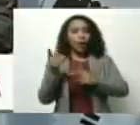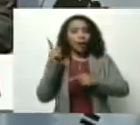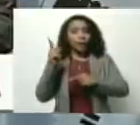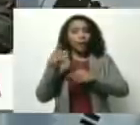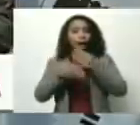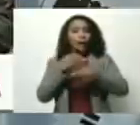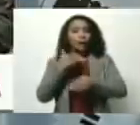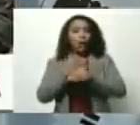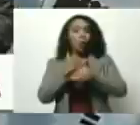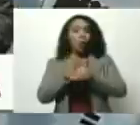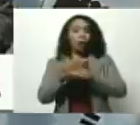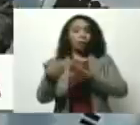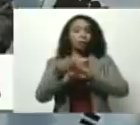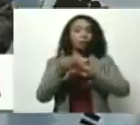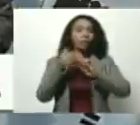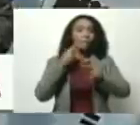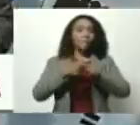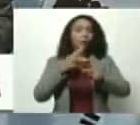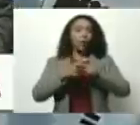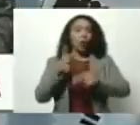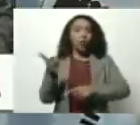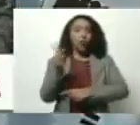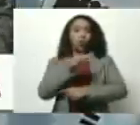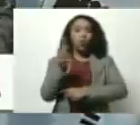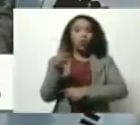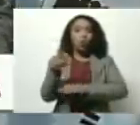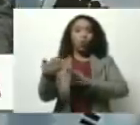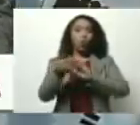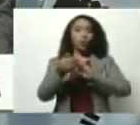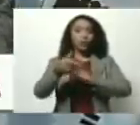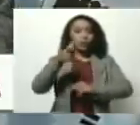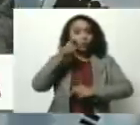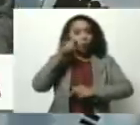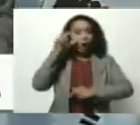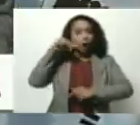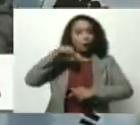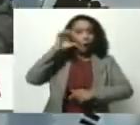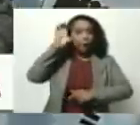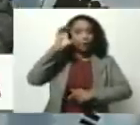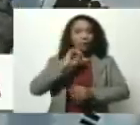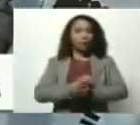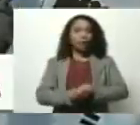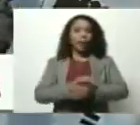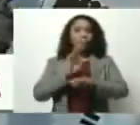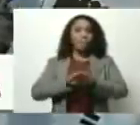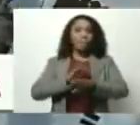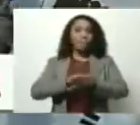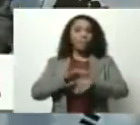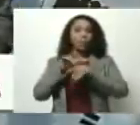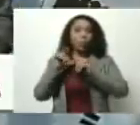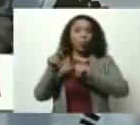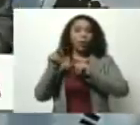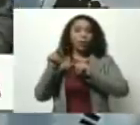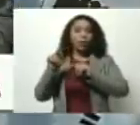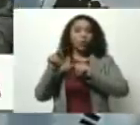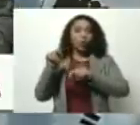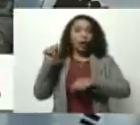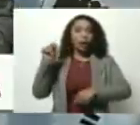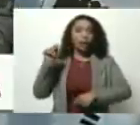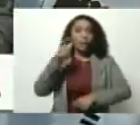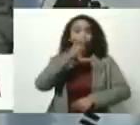atentan ambas contra la seguridad de la nación. Y es por ello que este